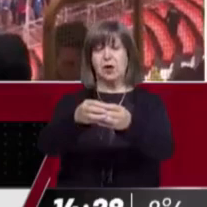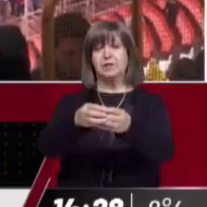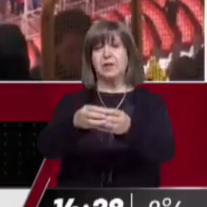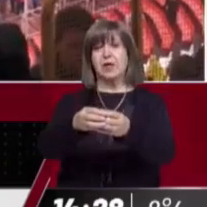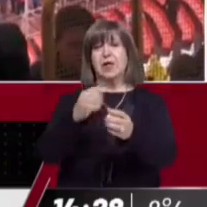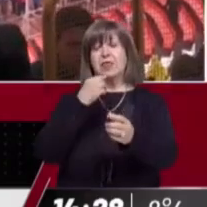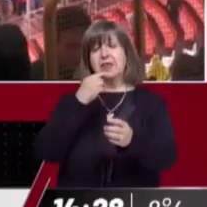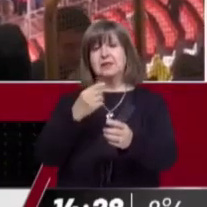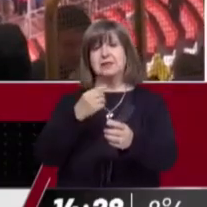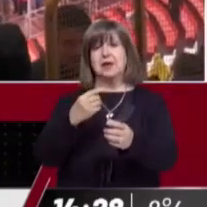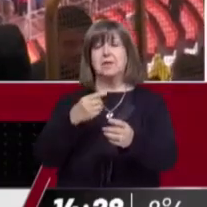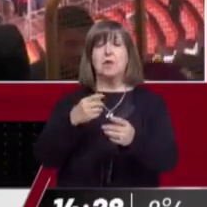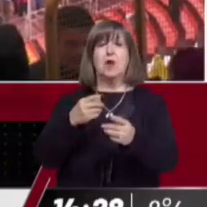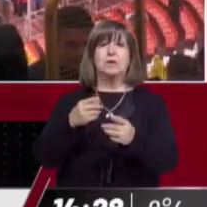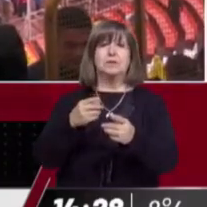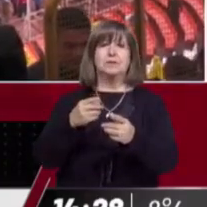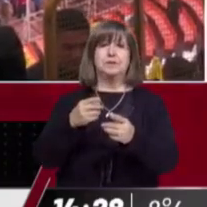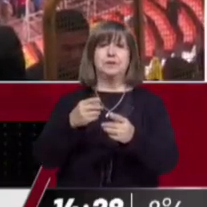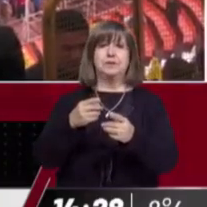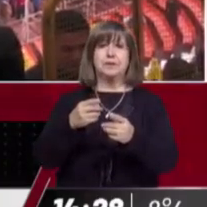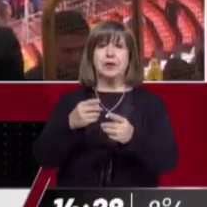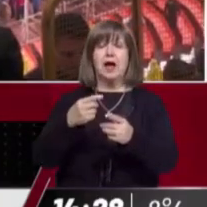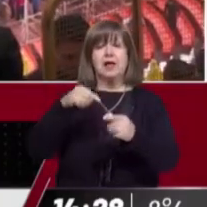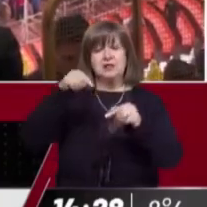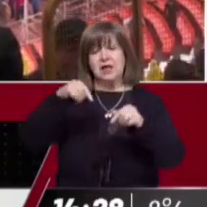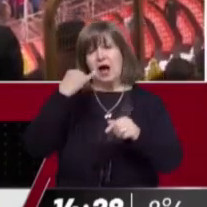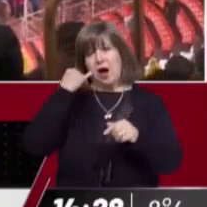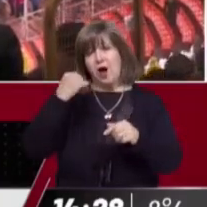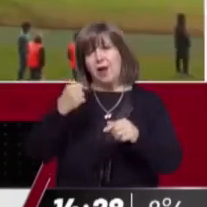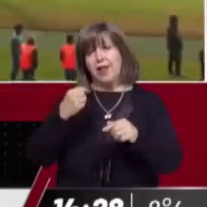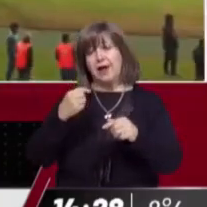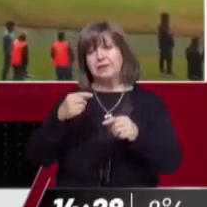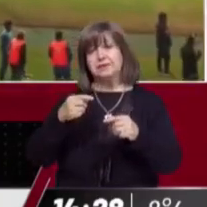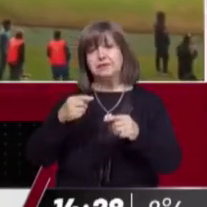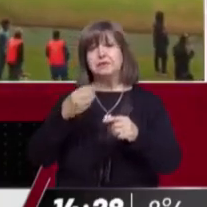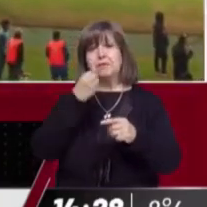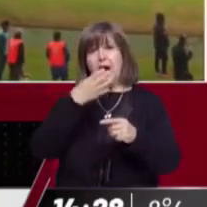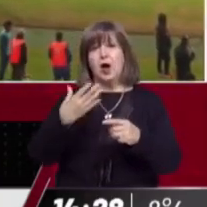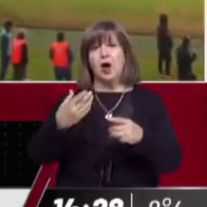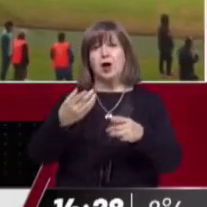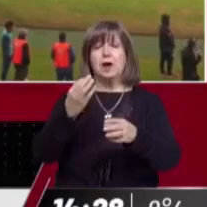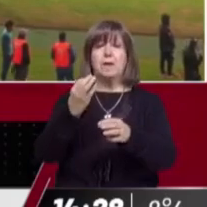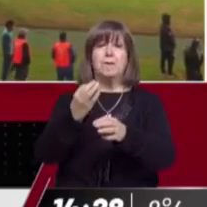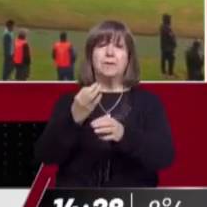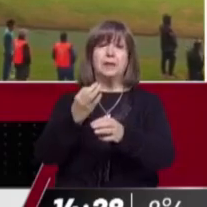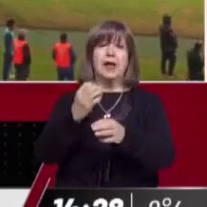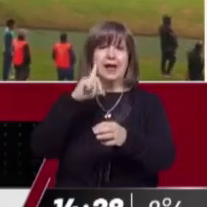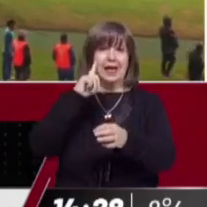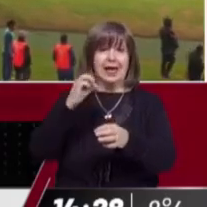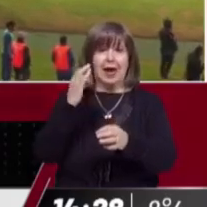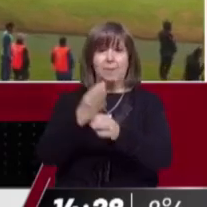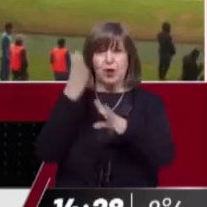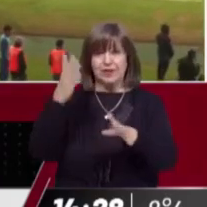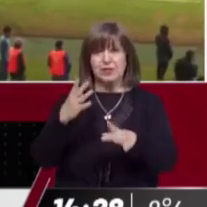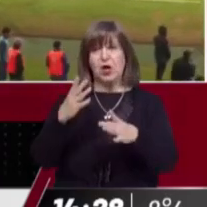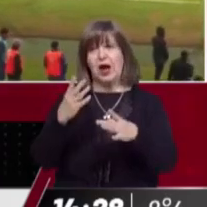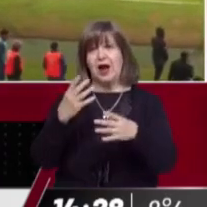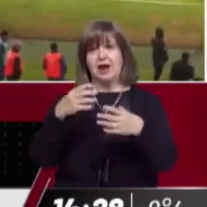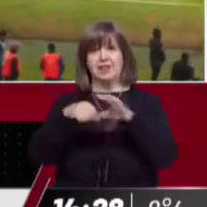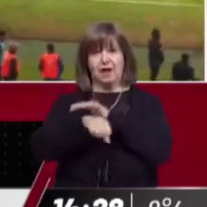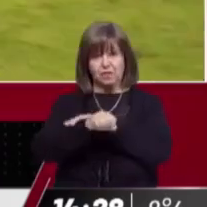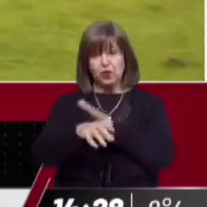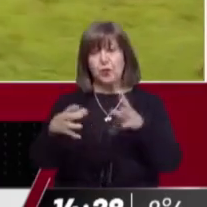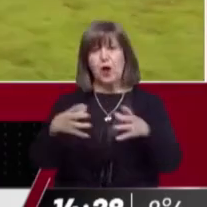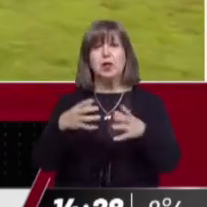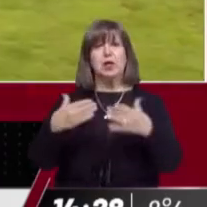esto, de poder ya coordinar con Liga de Profesional de Fútbol también, de que se